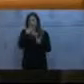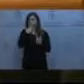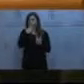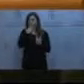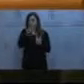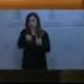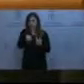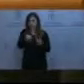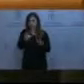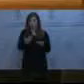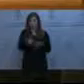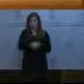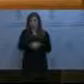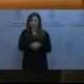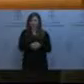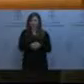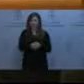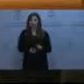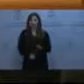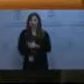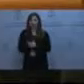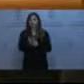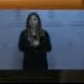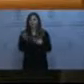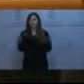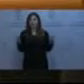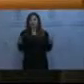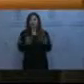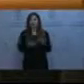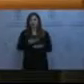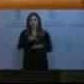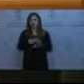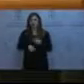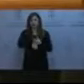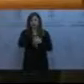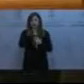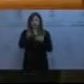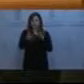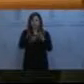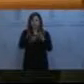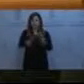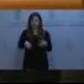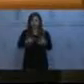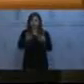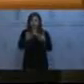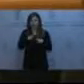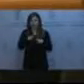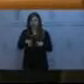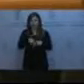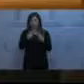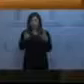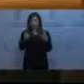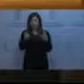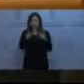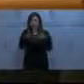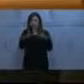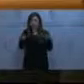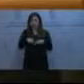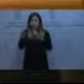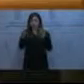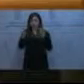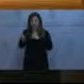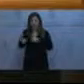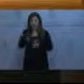es la siguiente. Se ha producido, por el proceso de aprobación de la Ley de Reforma del Sector Público, del Ente Público de Comunicación,